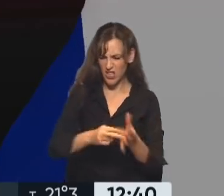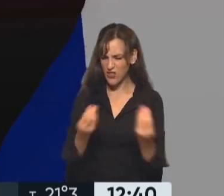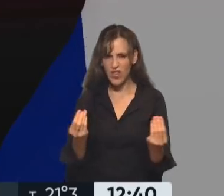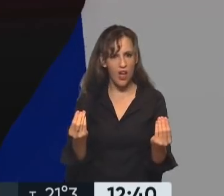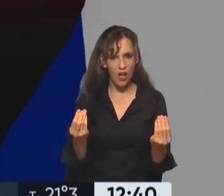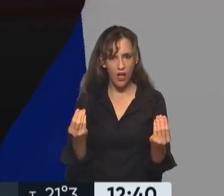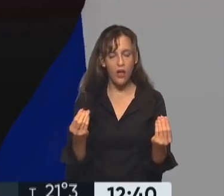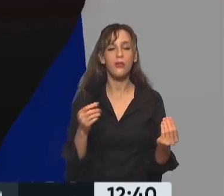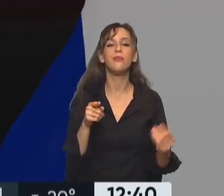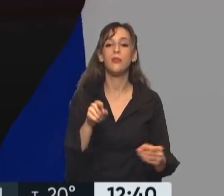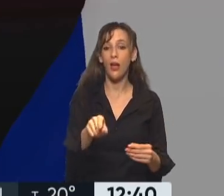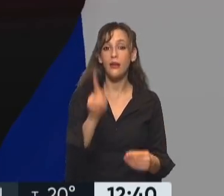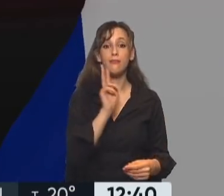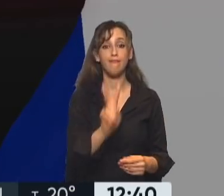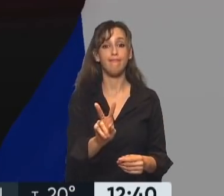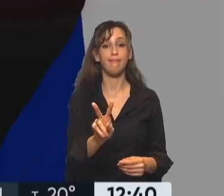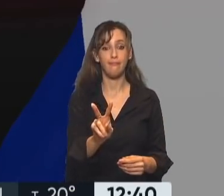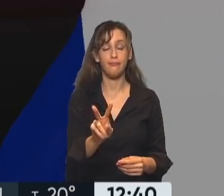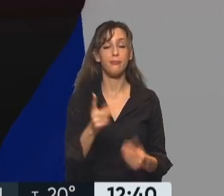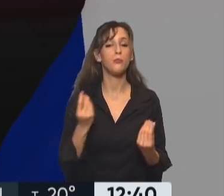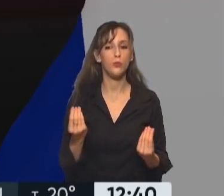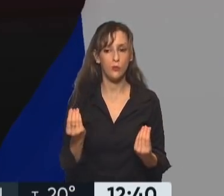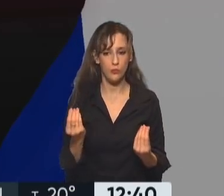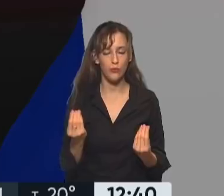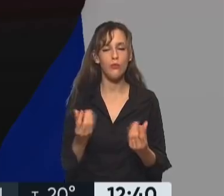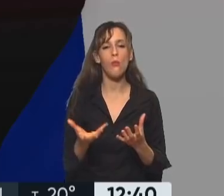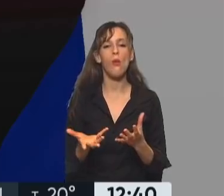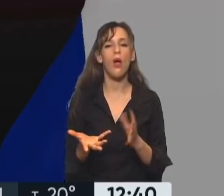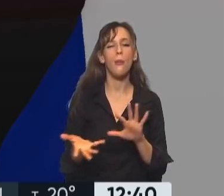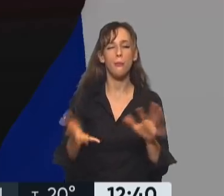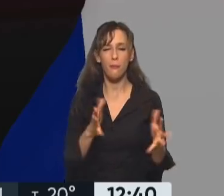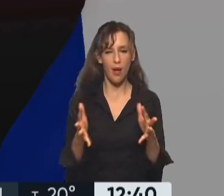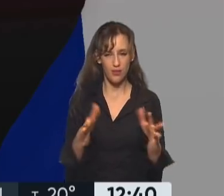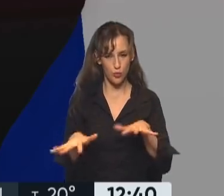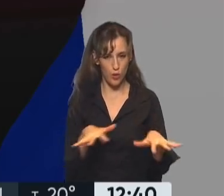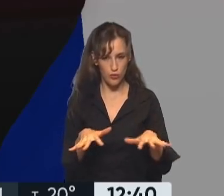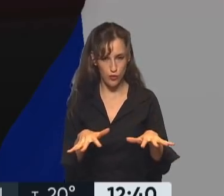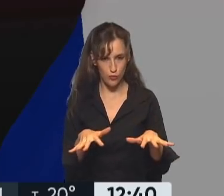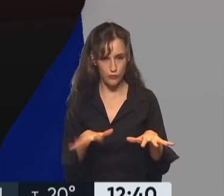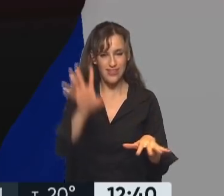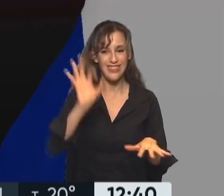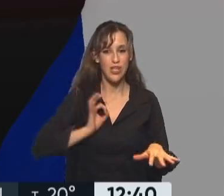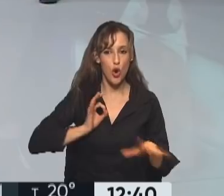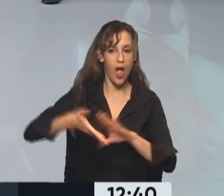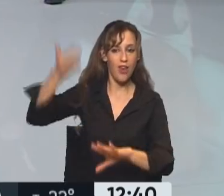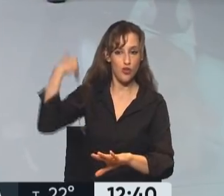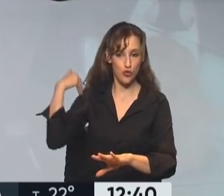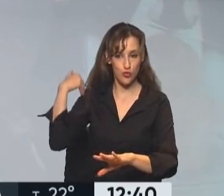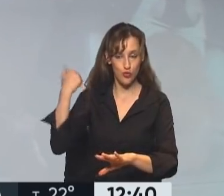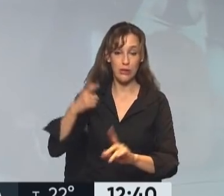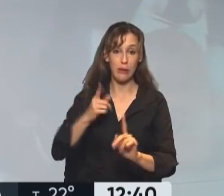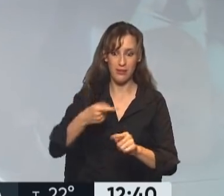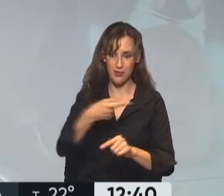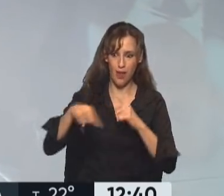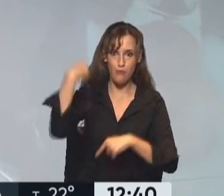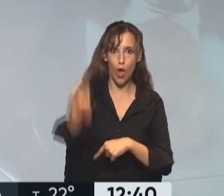ahí lo que estamos viendo es justamente, por un lado, la similitud entre lo que sucedió hace 5 años y lo que va a suceder la semana